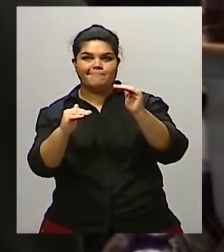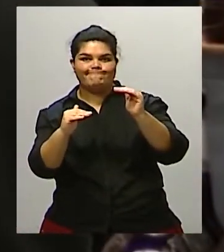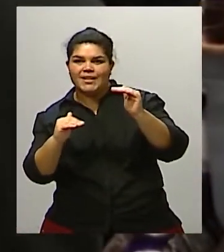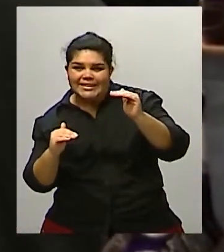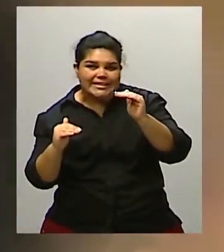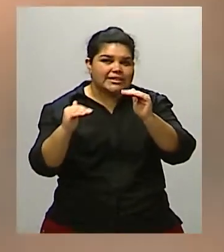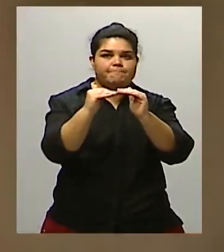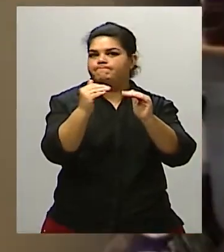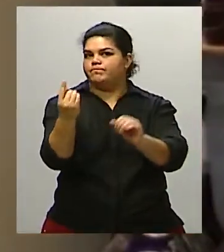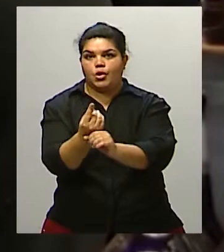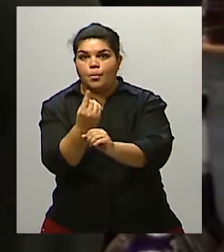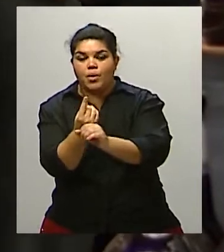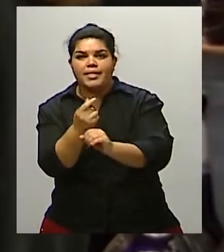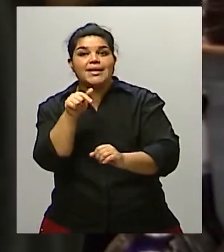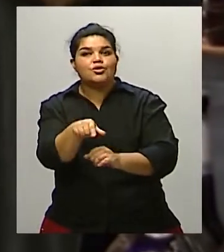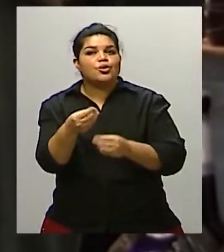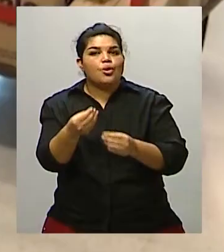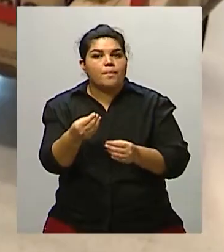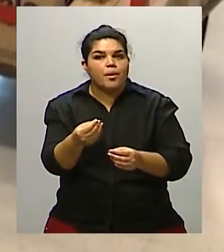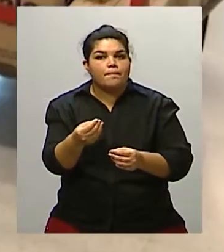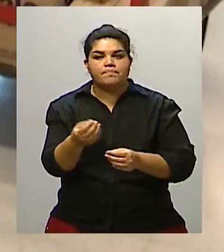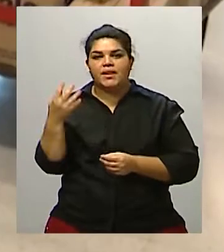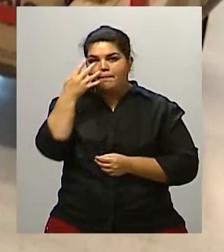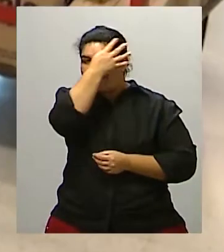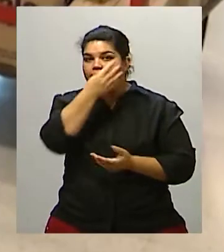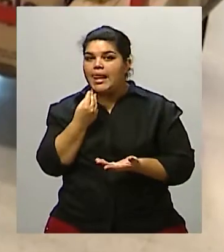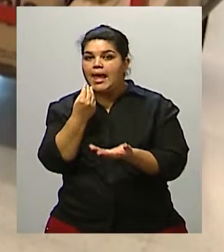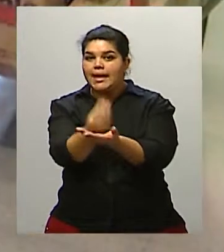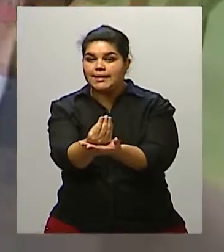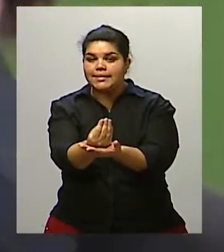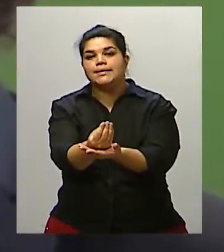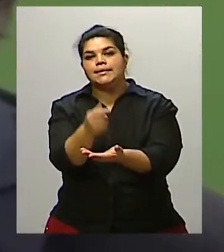entonces las candidaturas de Milei están en alza.